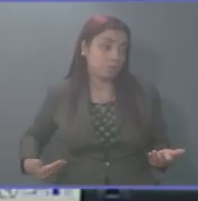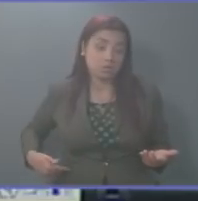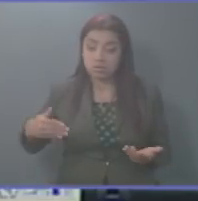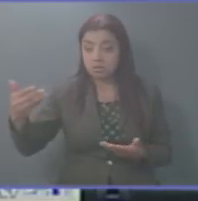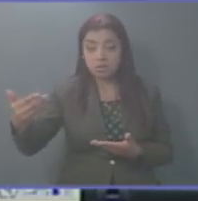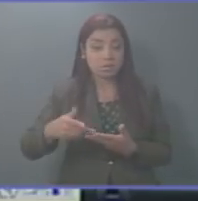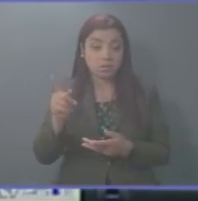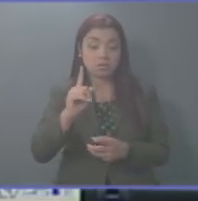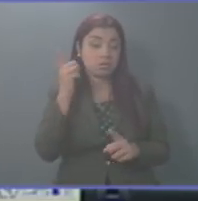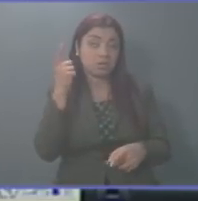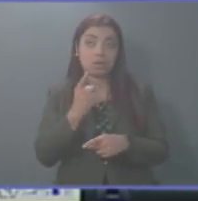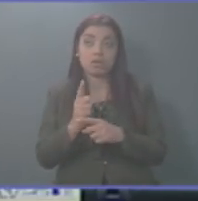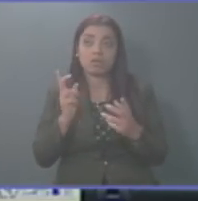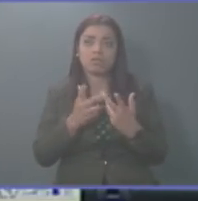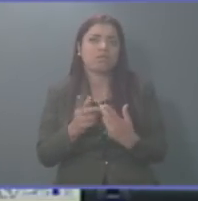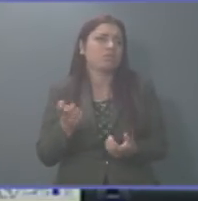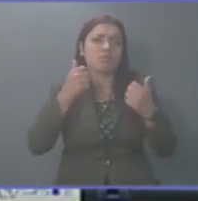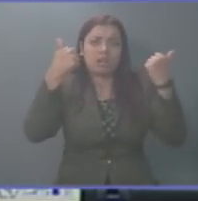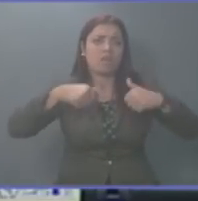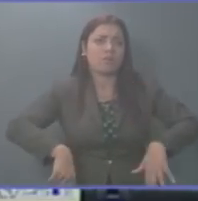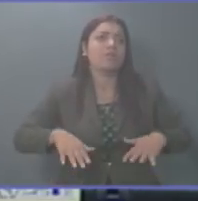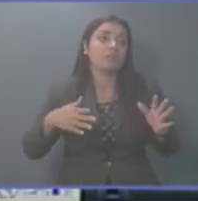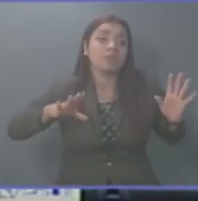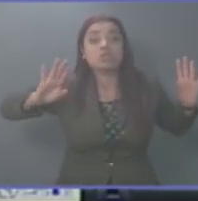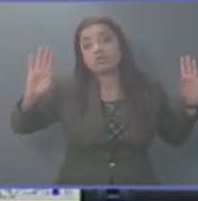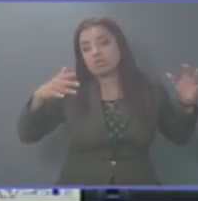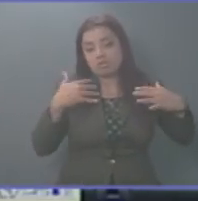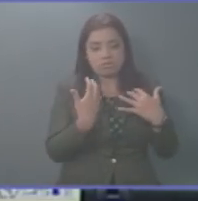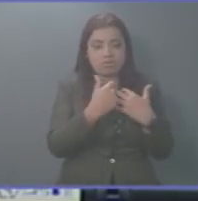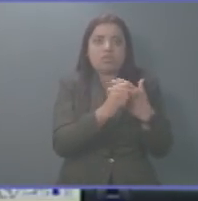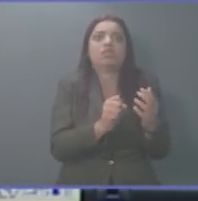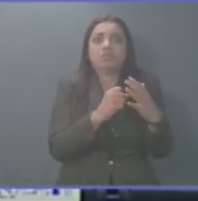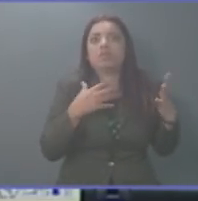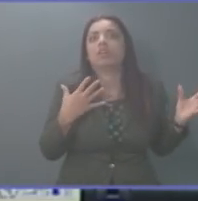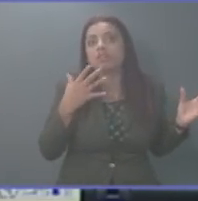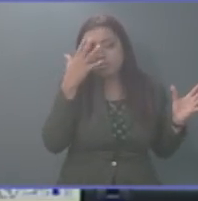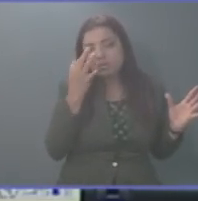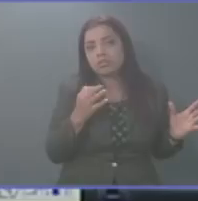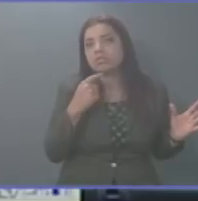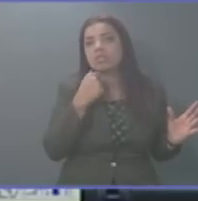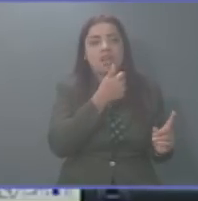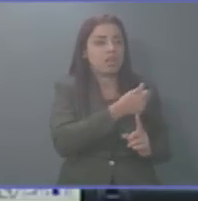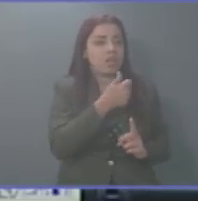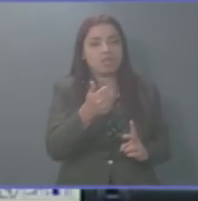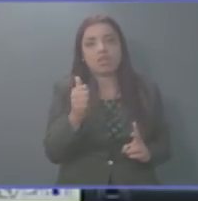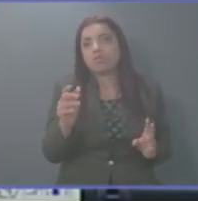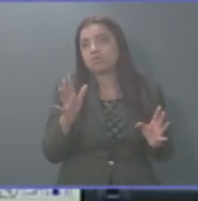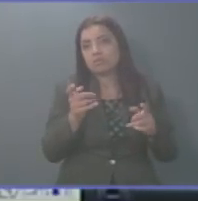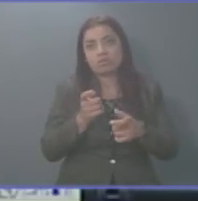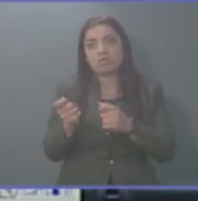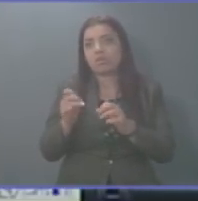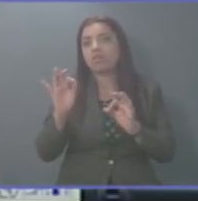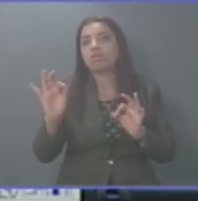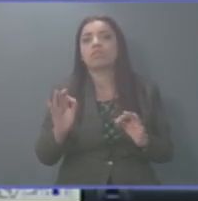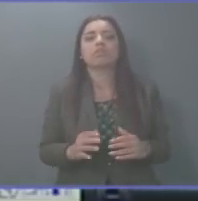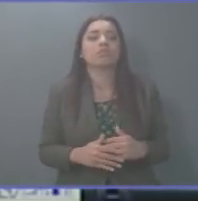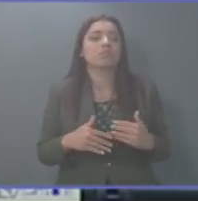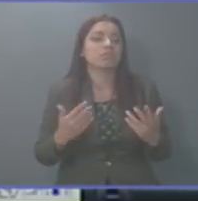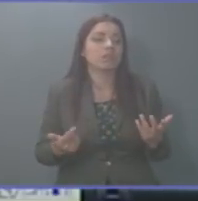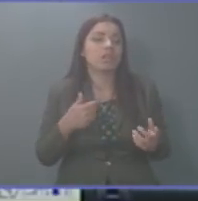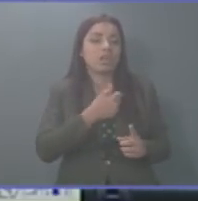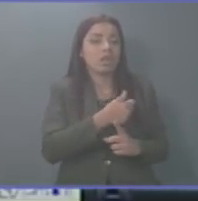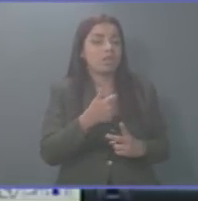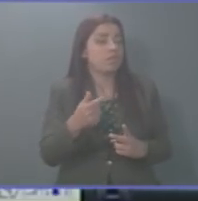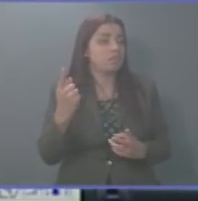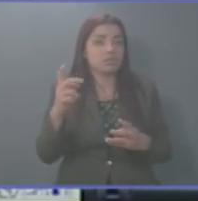es conveniente, pues no la aprobemos, si esa es la facultad de esta asamblea. Cada quien con su control, cada quien con las